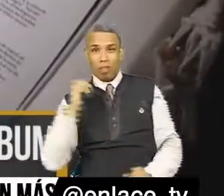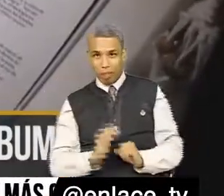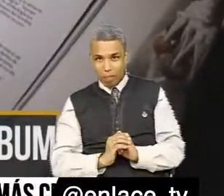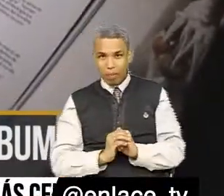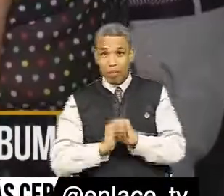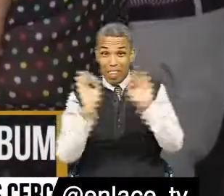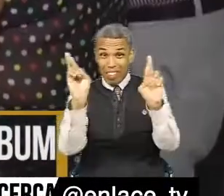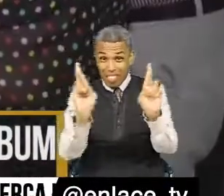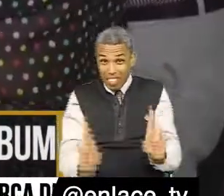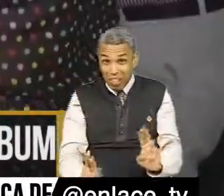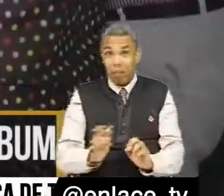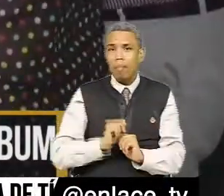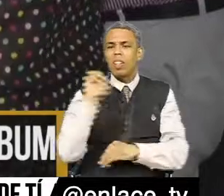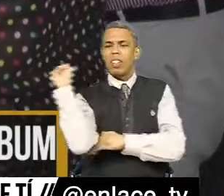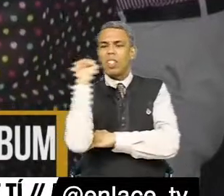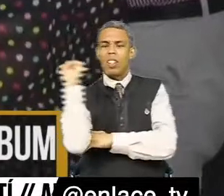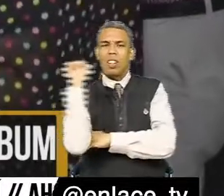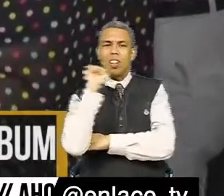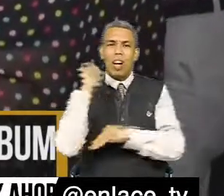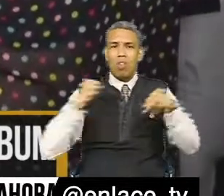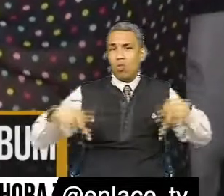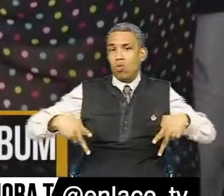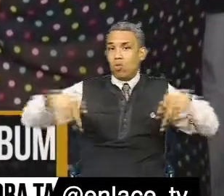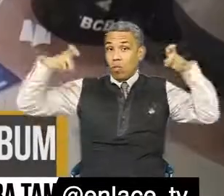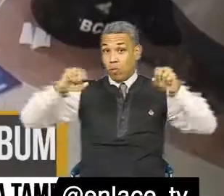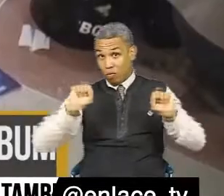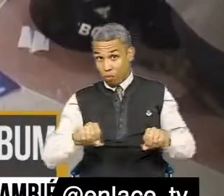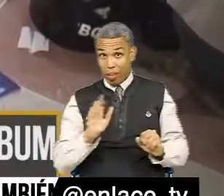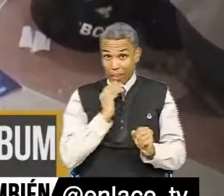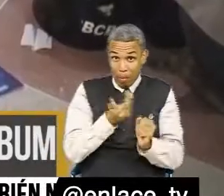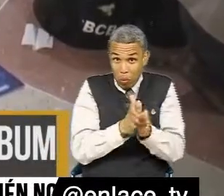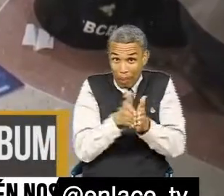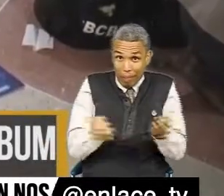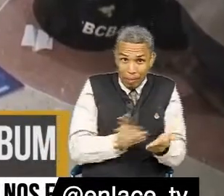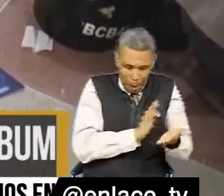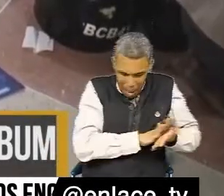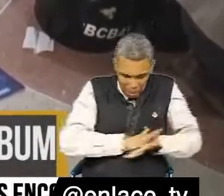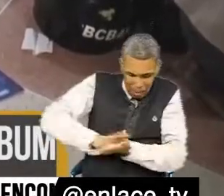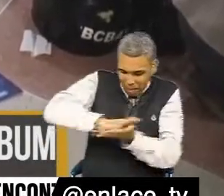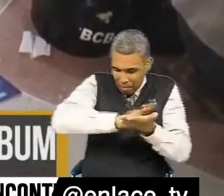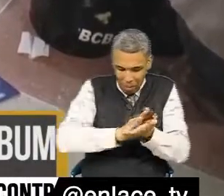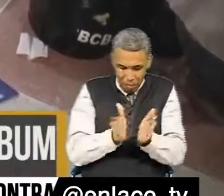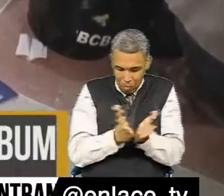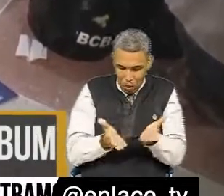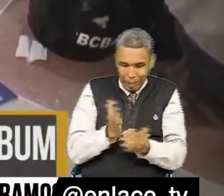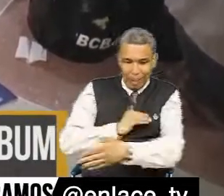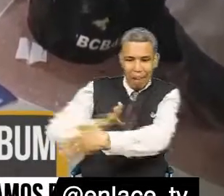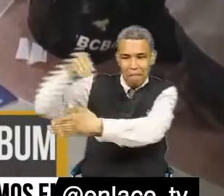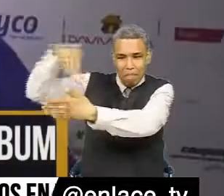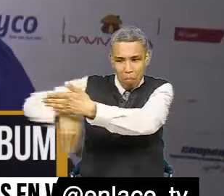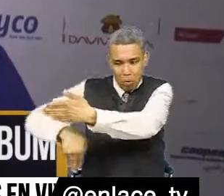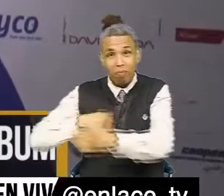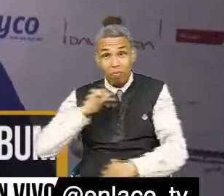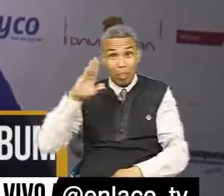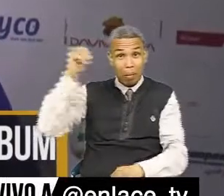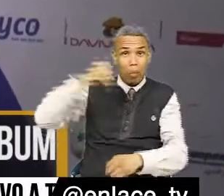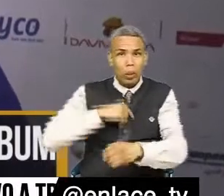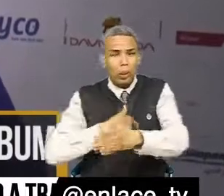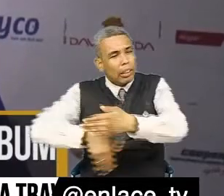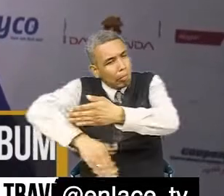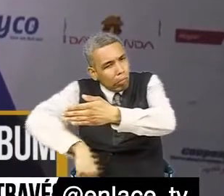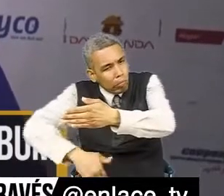rifaremos el 30 de noviembre a quienes invitamos a estos eventos para que la gente tenga la oportunidad de conseguirlas no significa que nosotros no las tengamos sino son